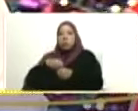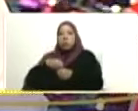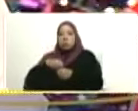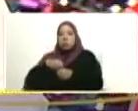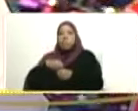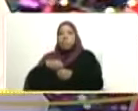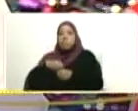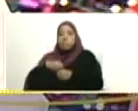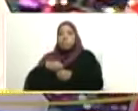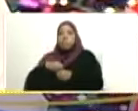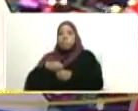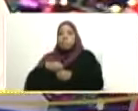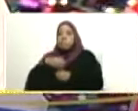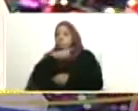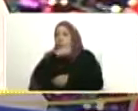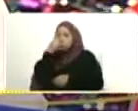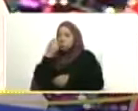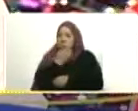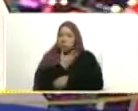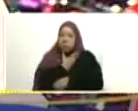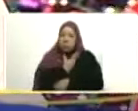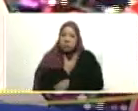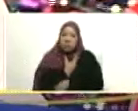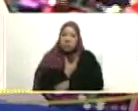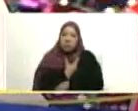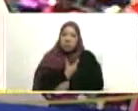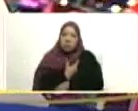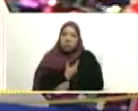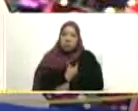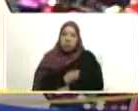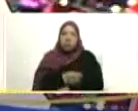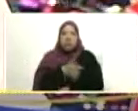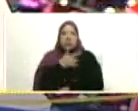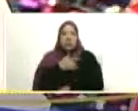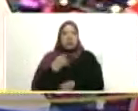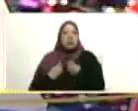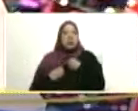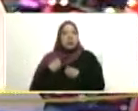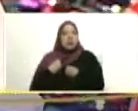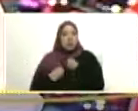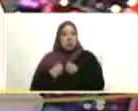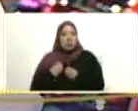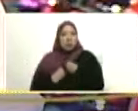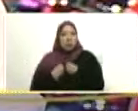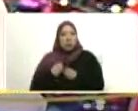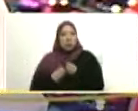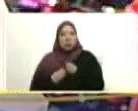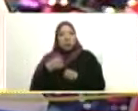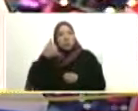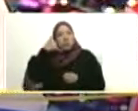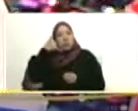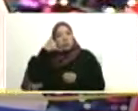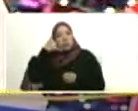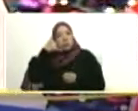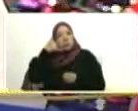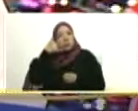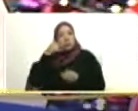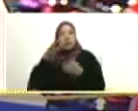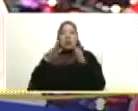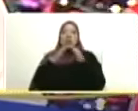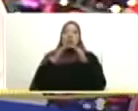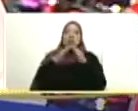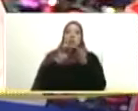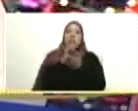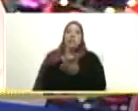me imagino, la tristeza, el dolor de cabeza, la preocupación, cuando a Elvis lo llamaron y le dijeron, tienen que entregar la casa